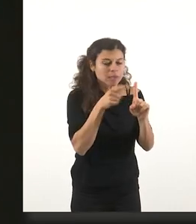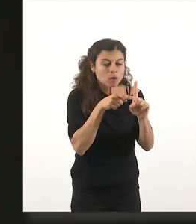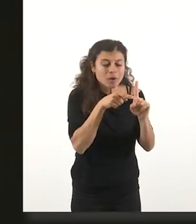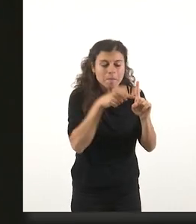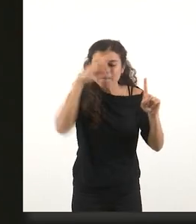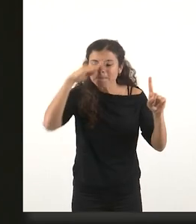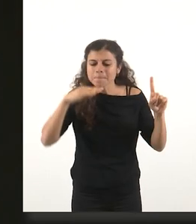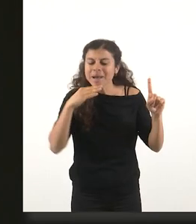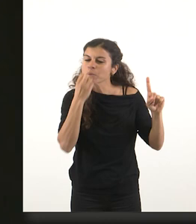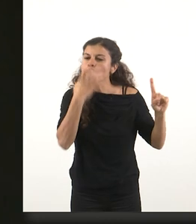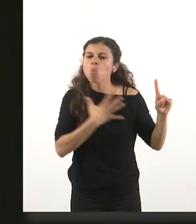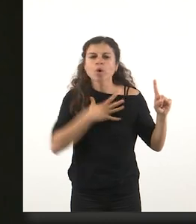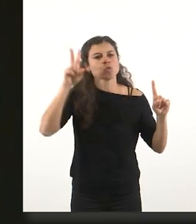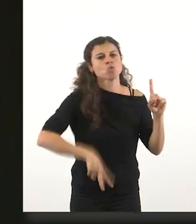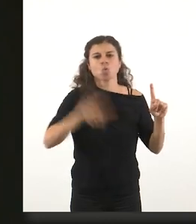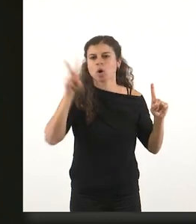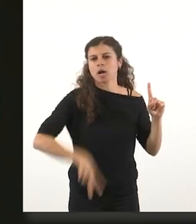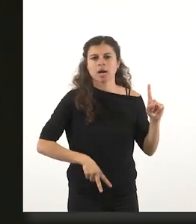padre. Mire, yo me fui a terapia, colega.